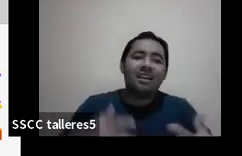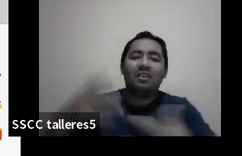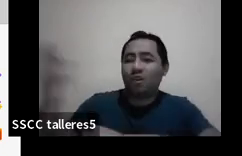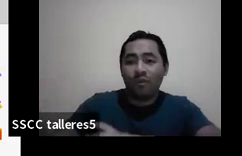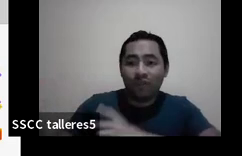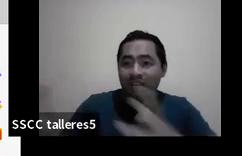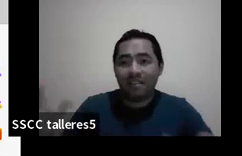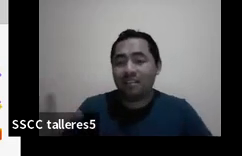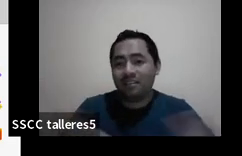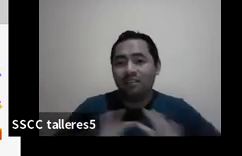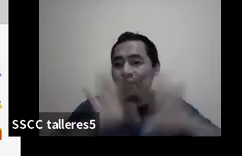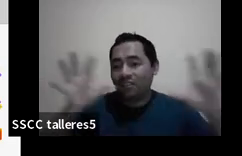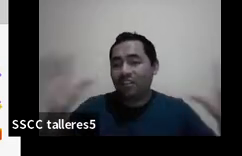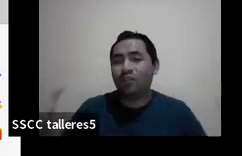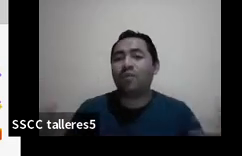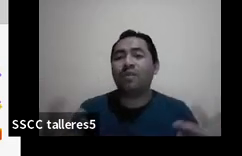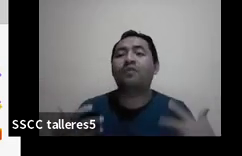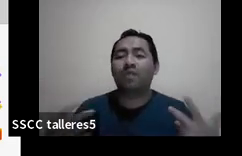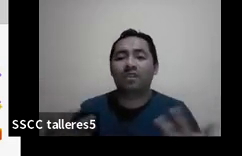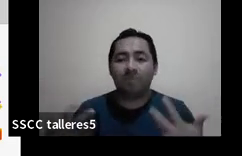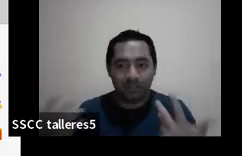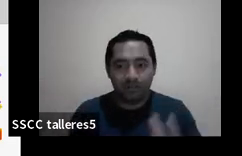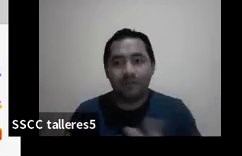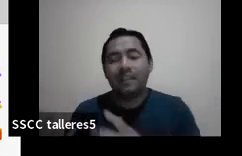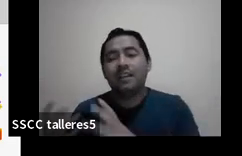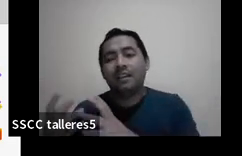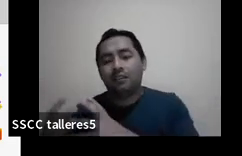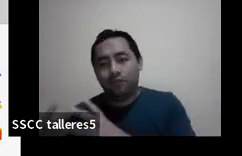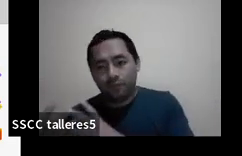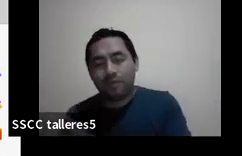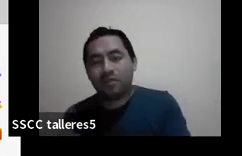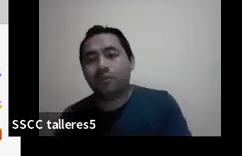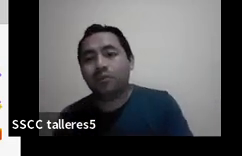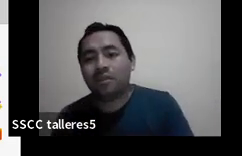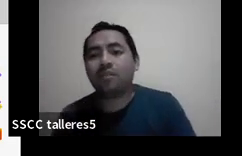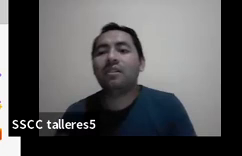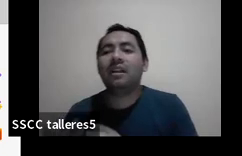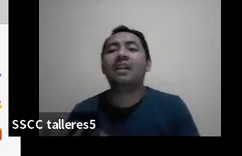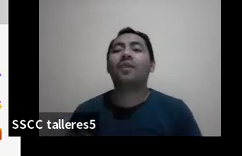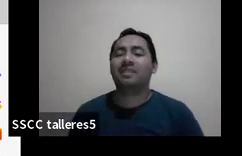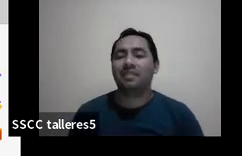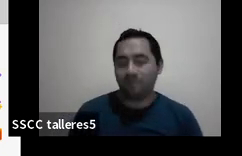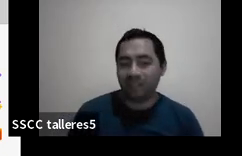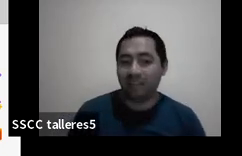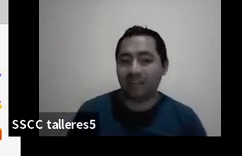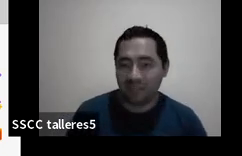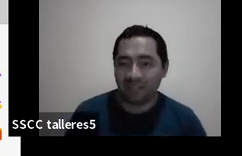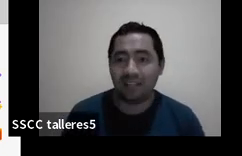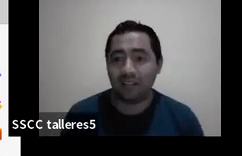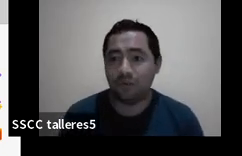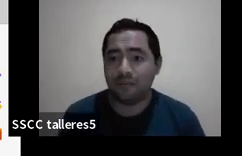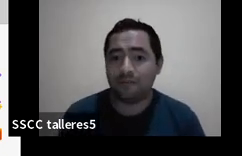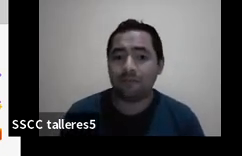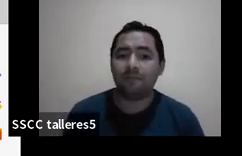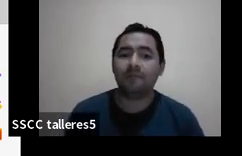inglés, así como el francés, todas tienen sus propias formas de expresión, su propia estructuración. La lengua de señas también